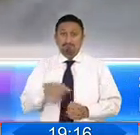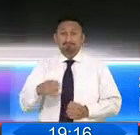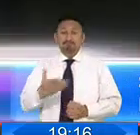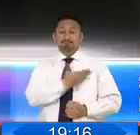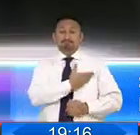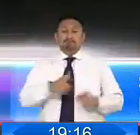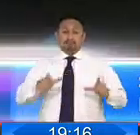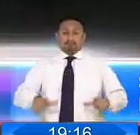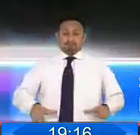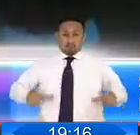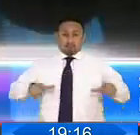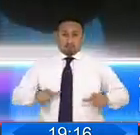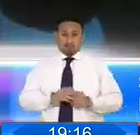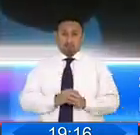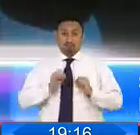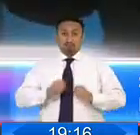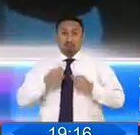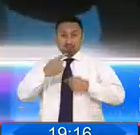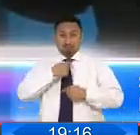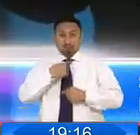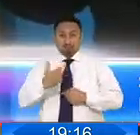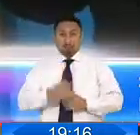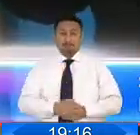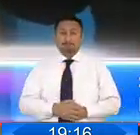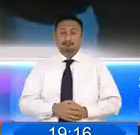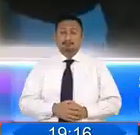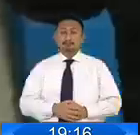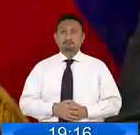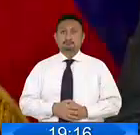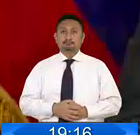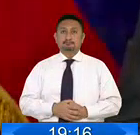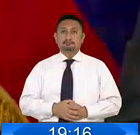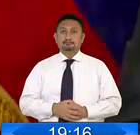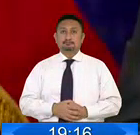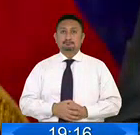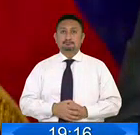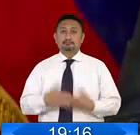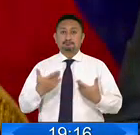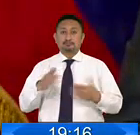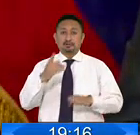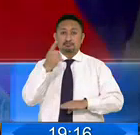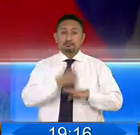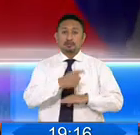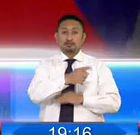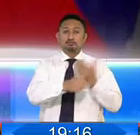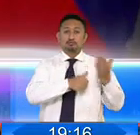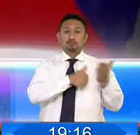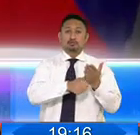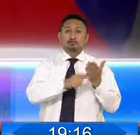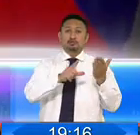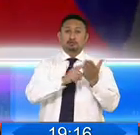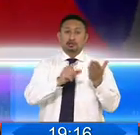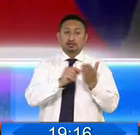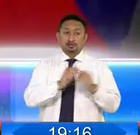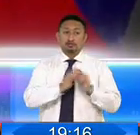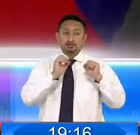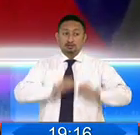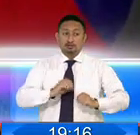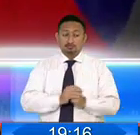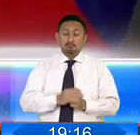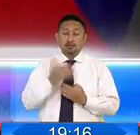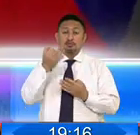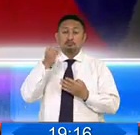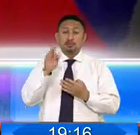presidente Lenín Moreno, en una cadena nacional, anunció lo siguiente. He dispuesto al Ministerio de Finanzas destinar el